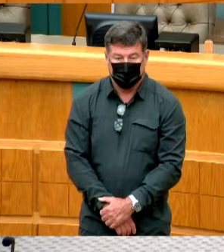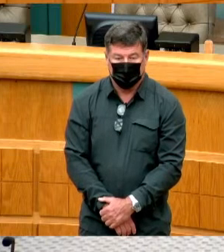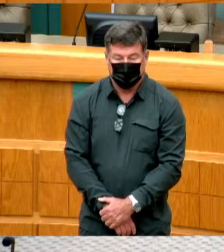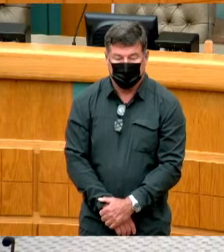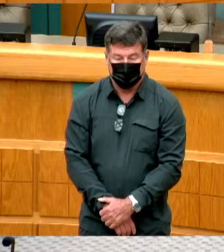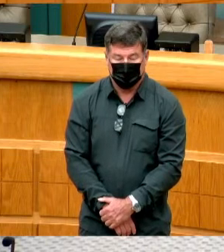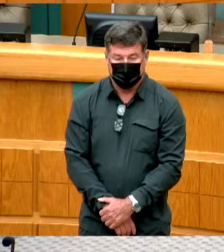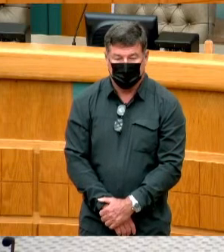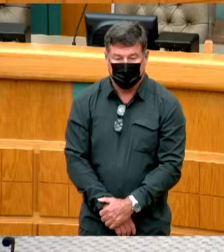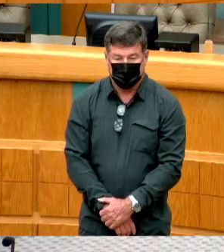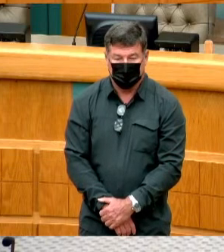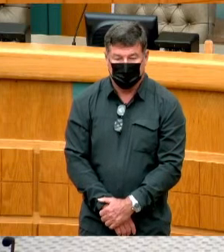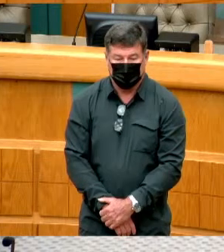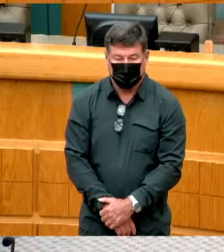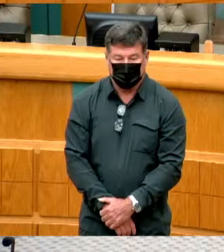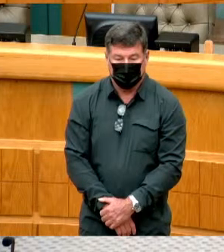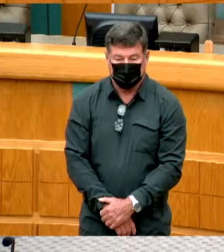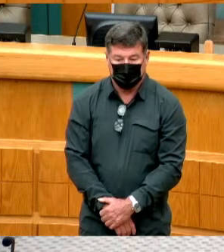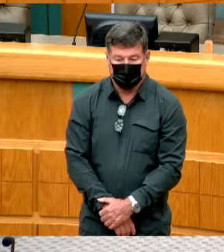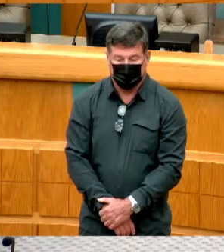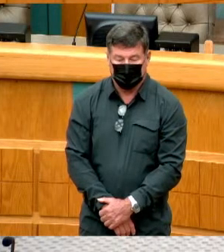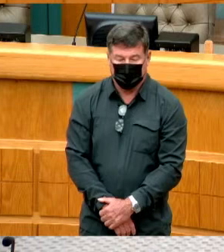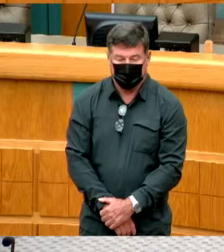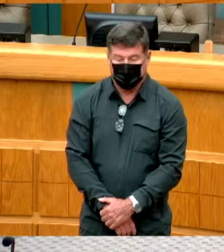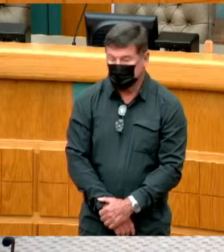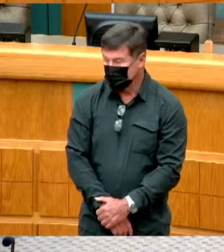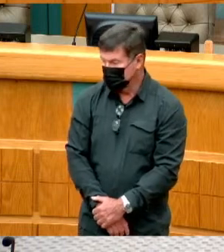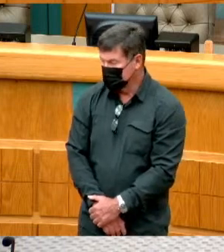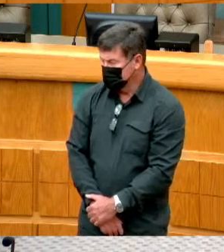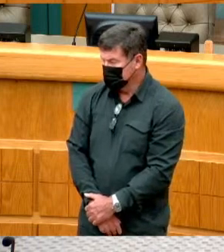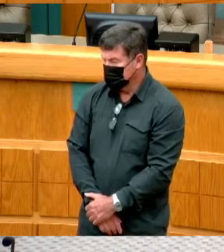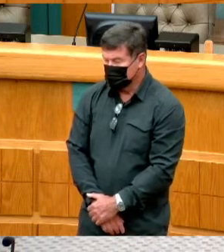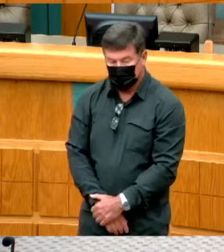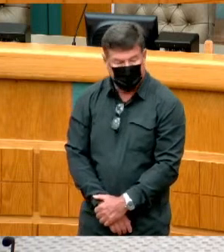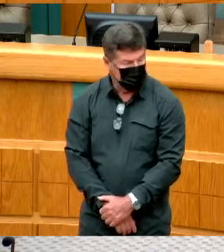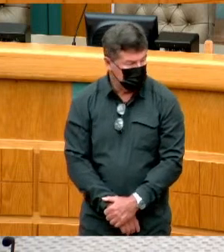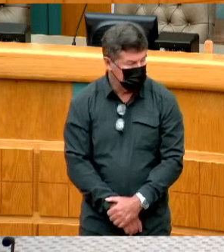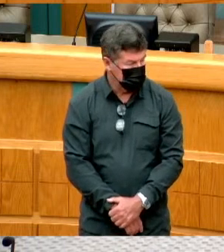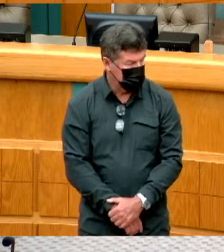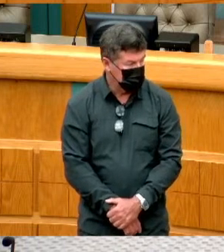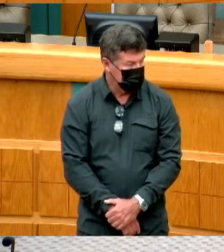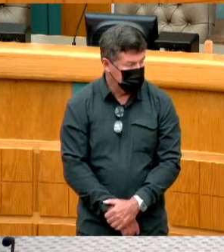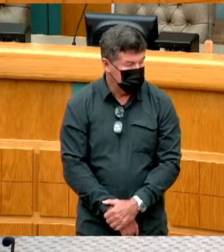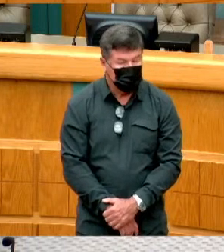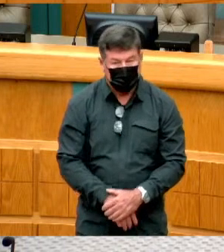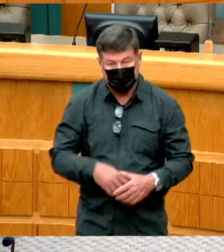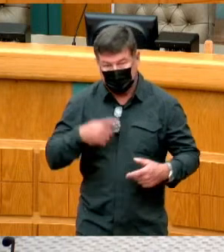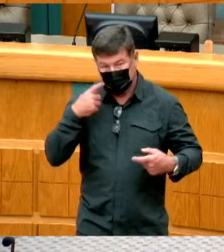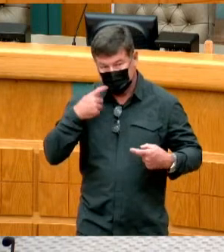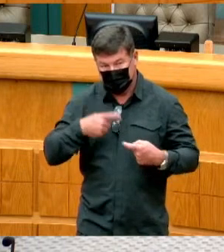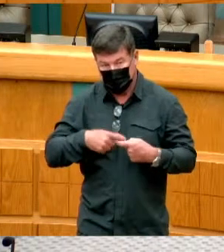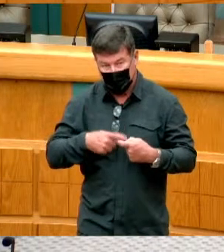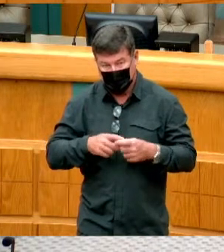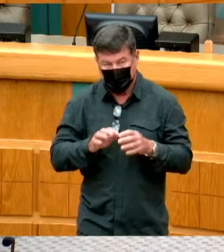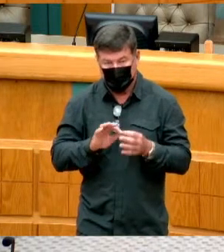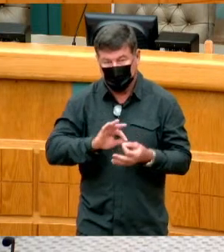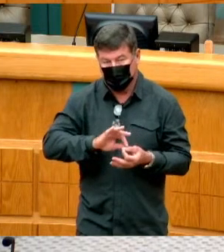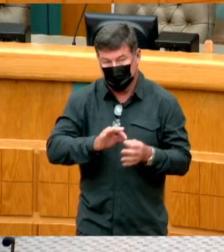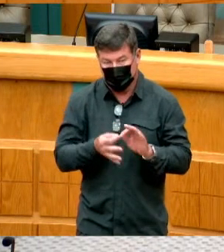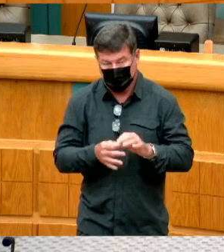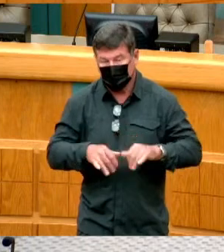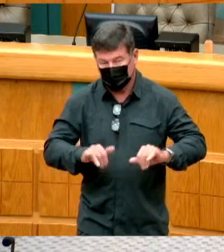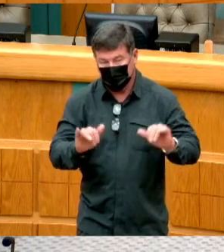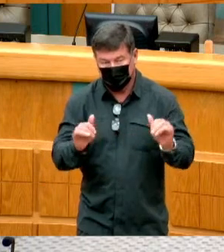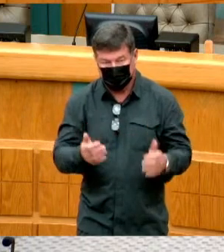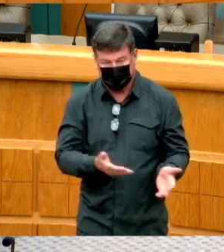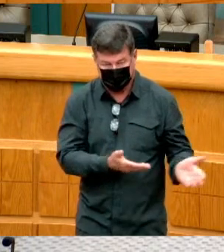y nosotros no tenemos el control. El presidente ha prometido 10 millones de vacunas para cada estado durante los próximos 21 días. Mientras